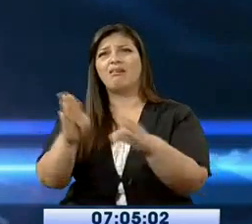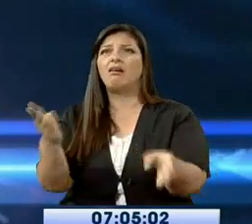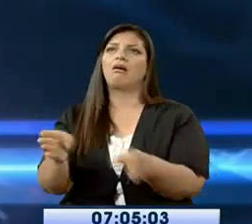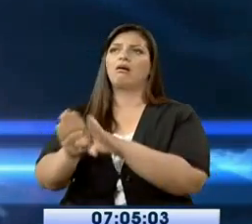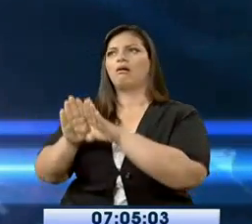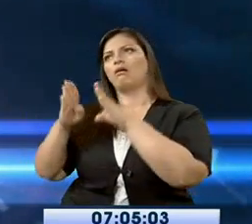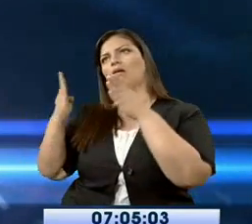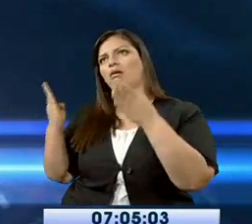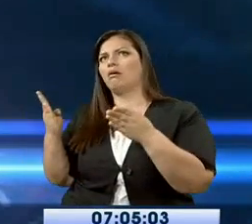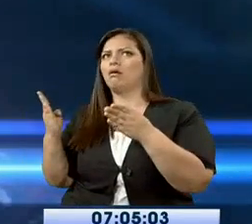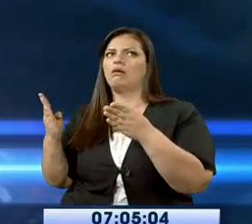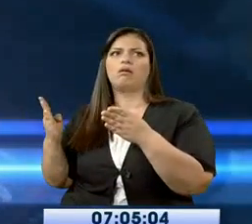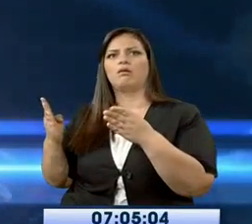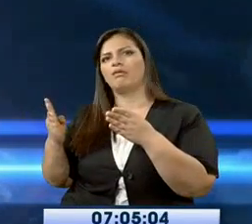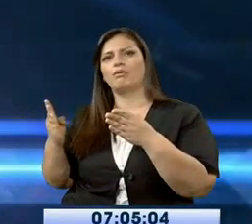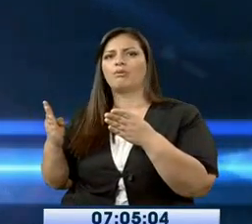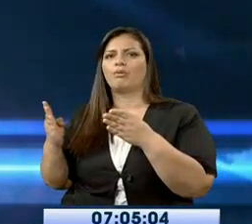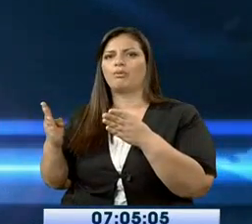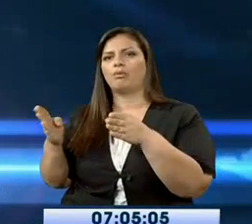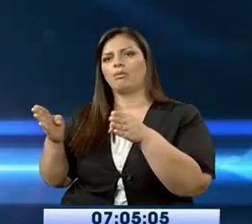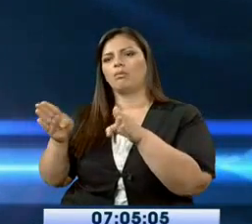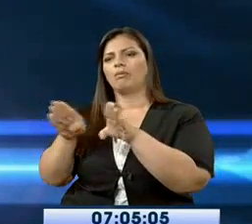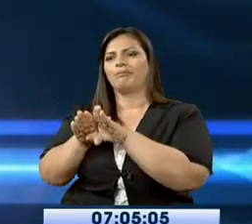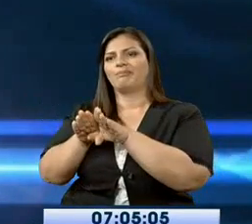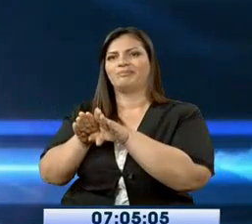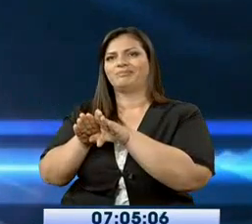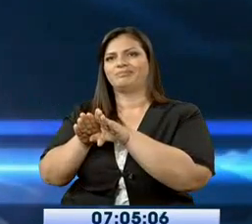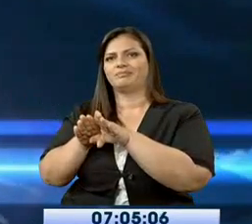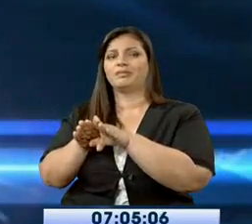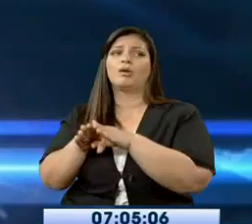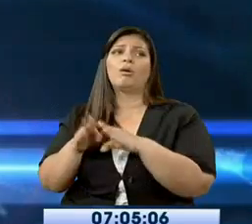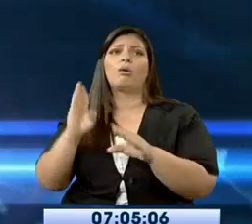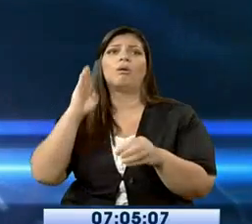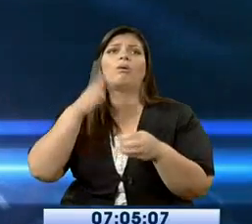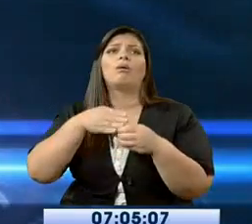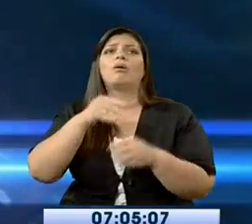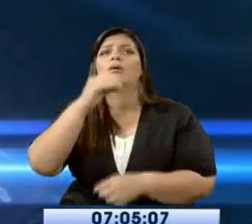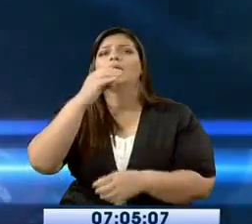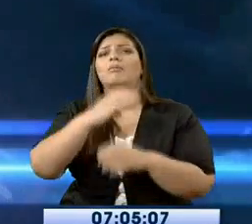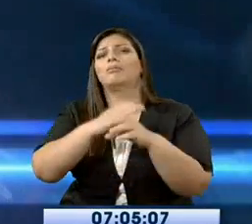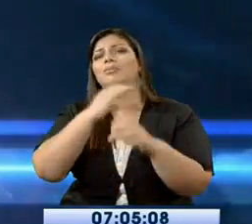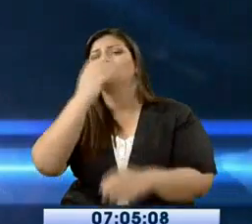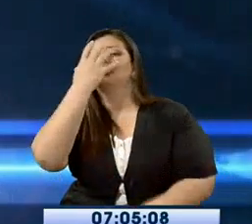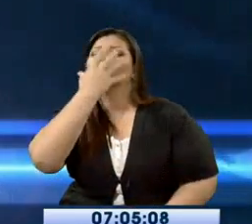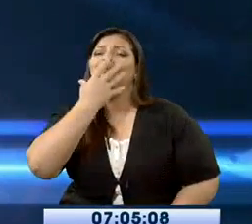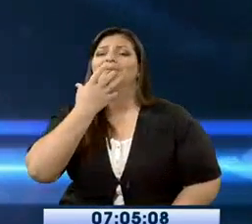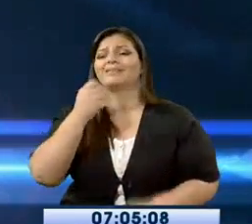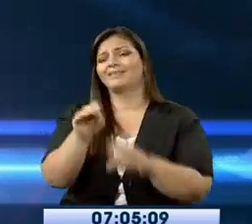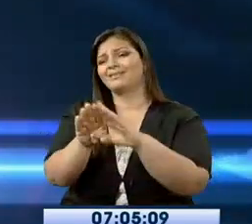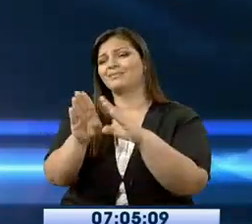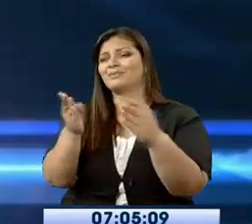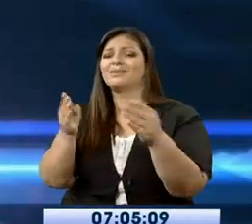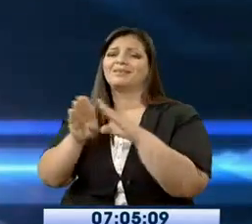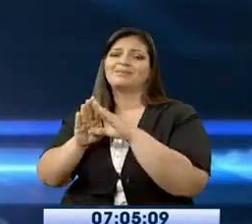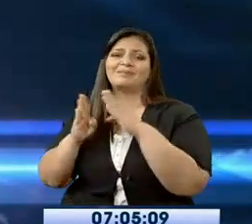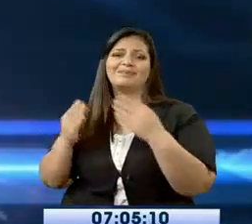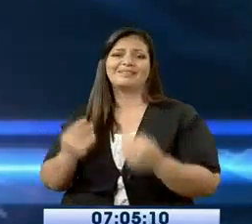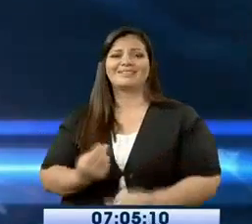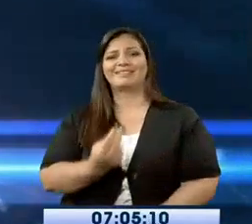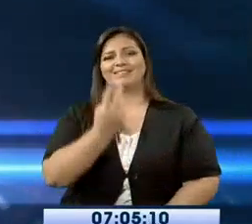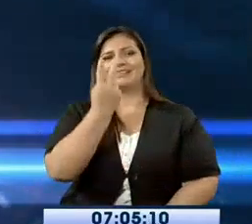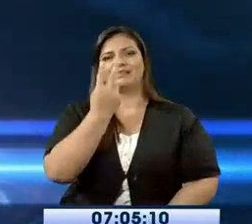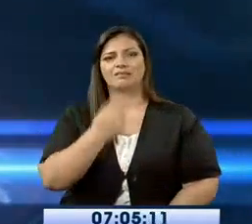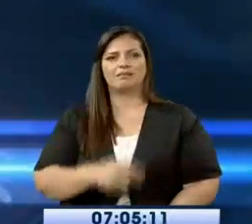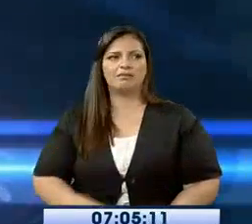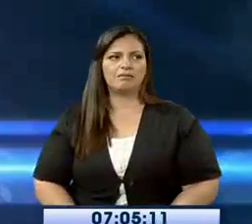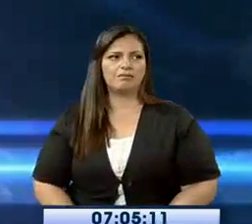para decorar el vehículo. Por el amor para de que Dios se vea bonito el vehículo, ¿no? Con dos puertas. Claro. Lo único, porque así no sirve de nada. Pero, mira cómo va